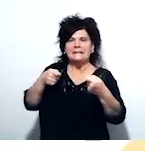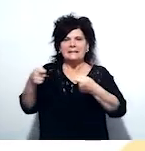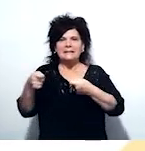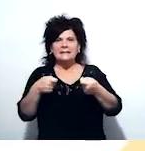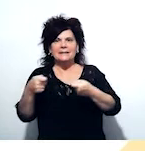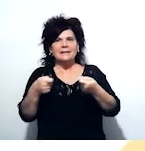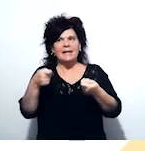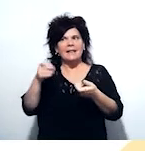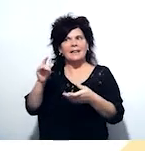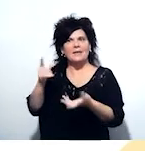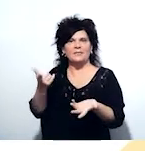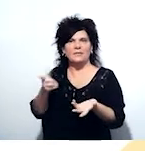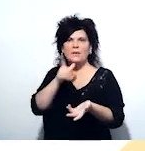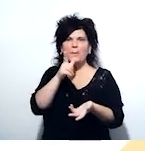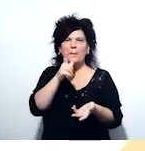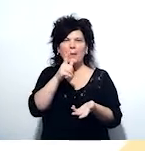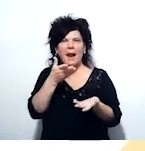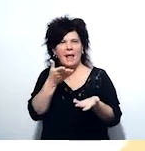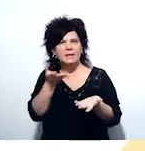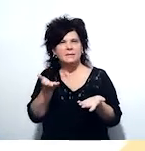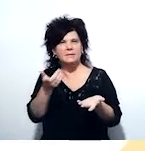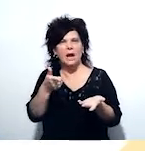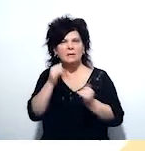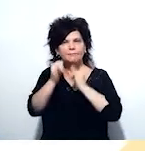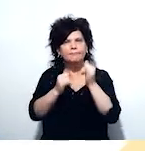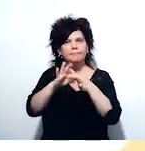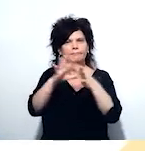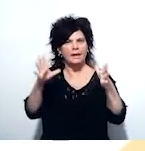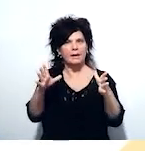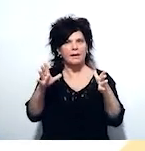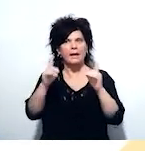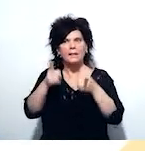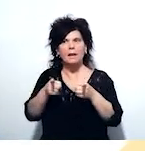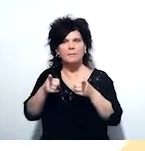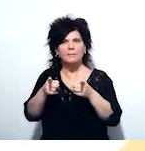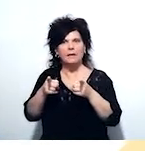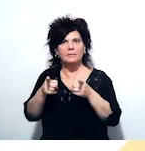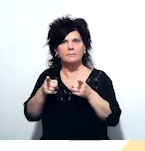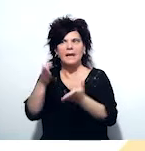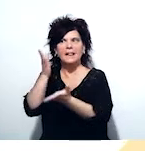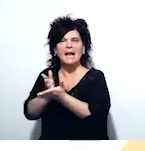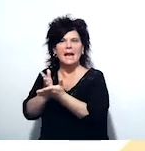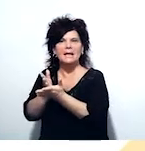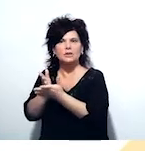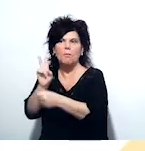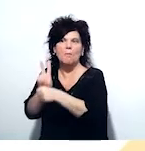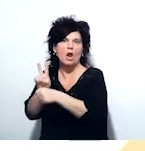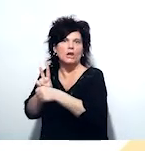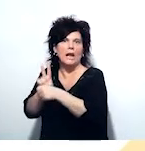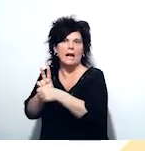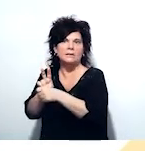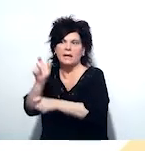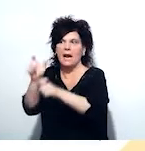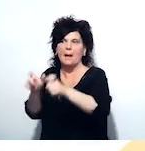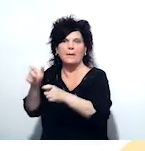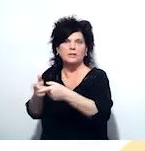seguridad es muy parecido a lo que pasa aquí entre libertad de expresión y la libertad de la protección, el derecho a protegerse de las personas